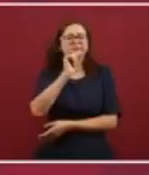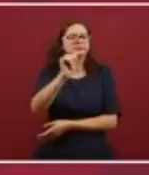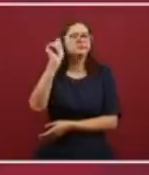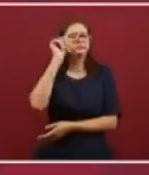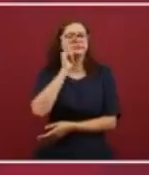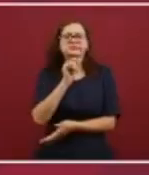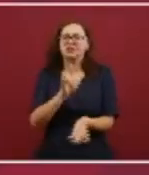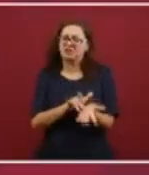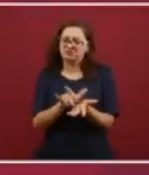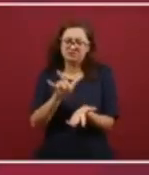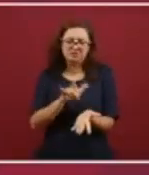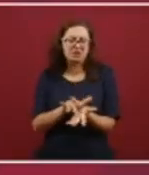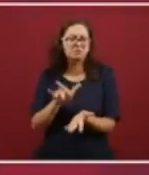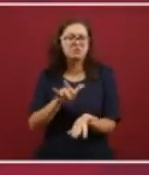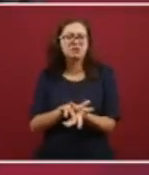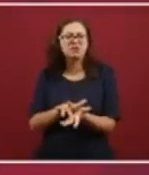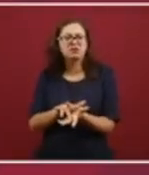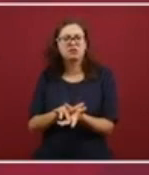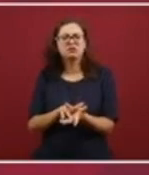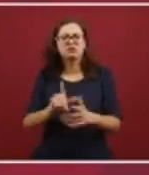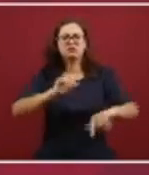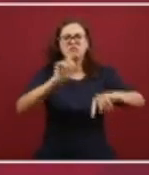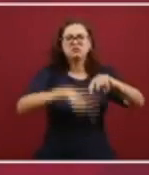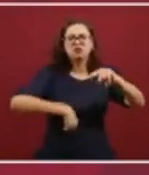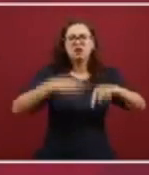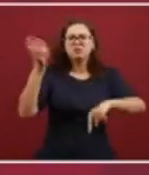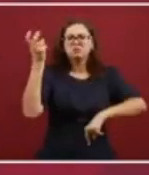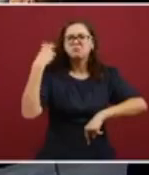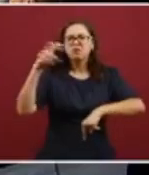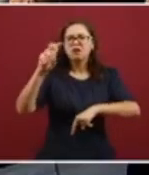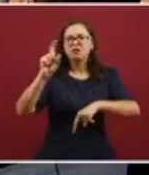son para los de arriba